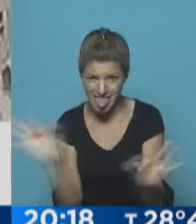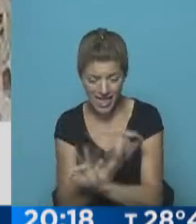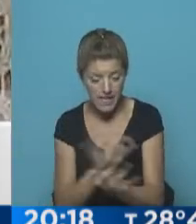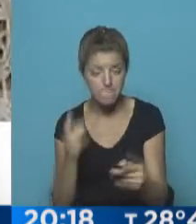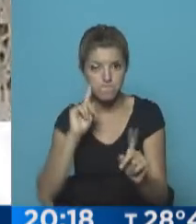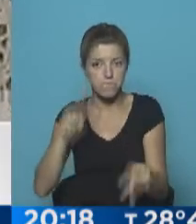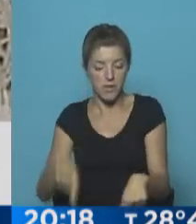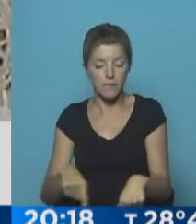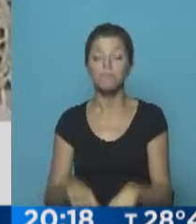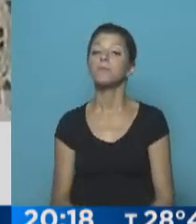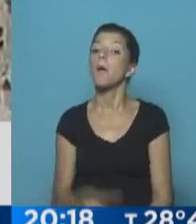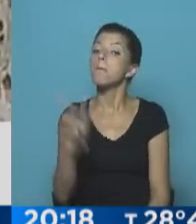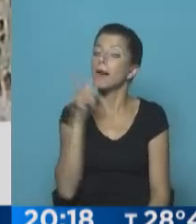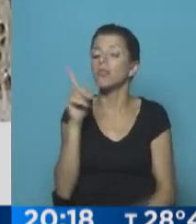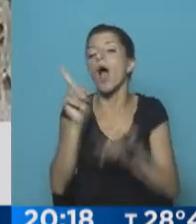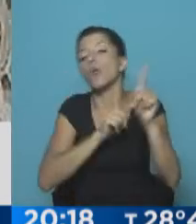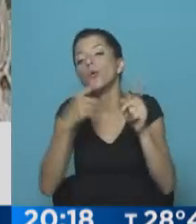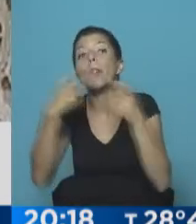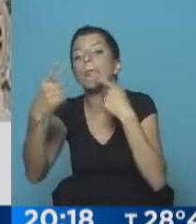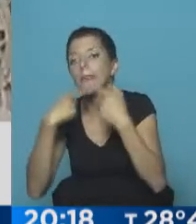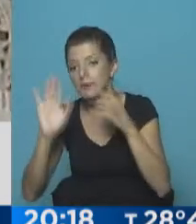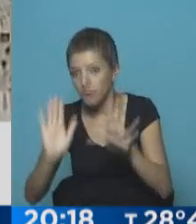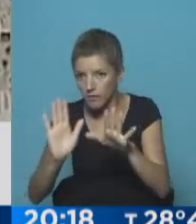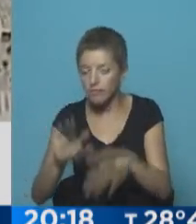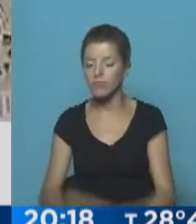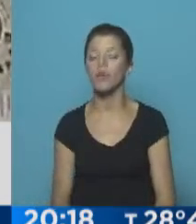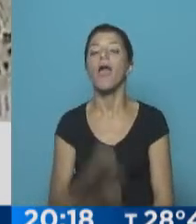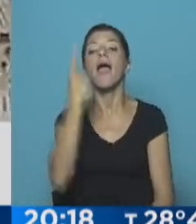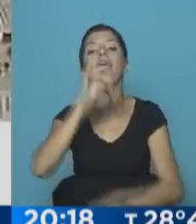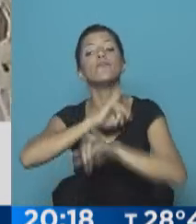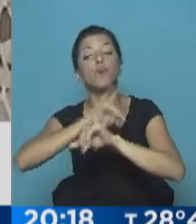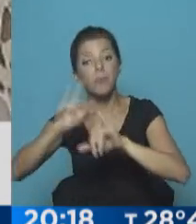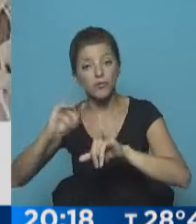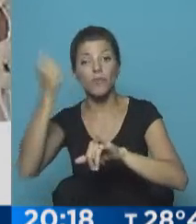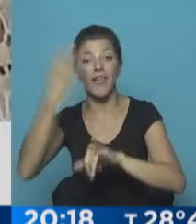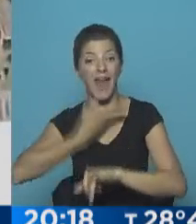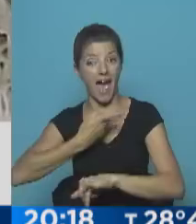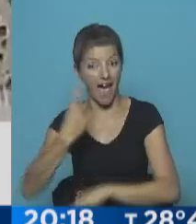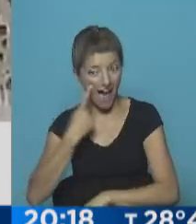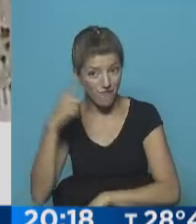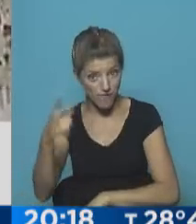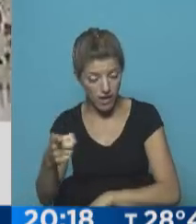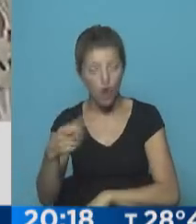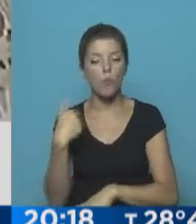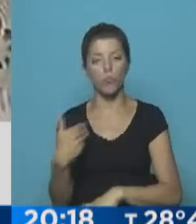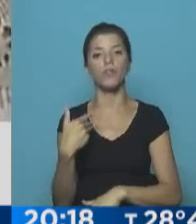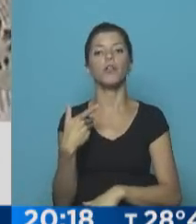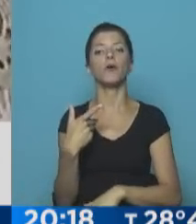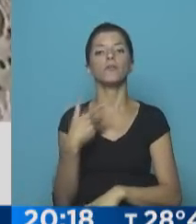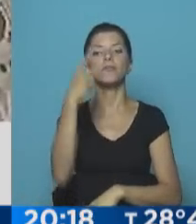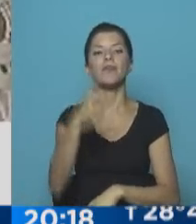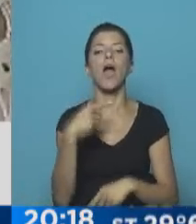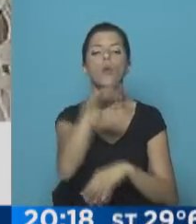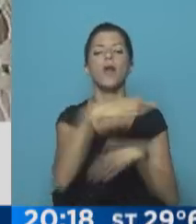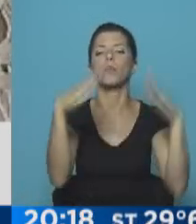Y aparentemente, según las versiones, a través de una información de la AFI, habrían llegado hasta una